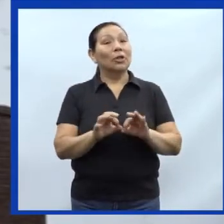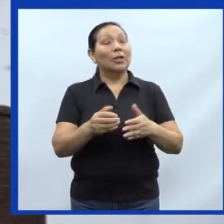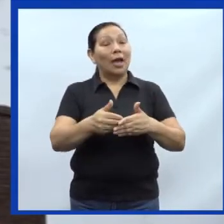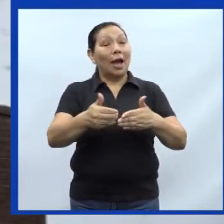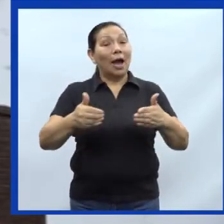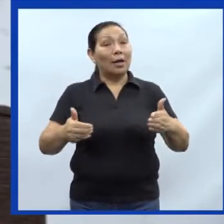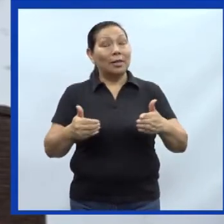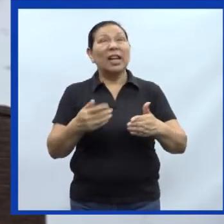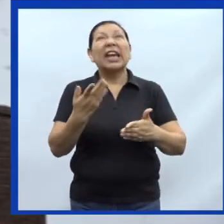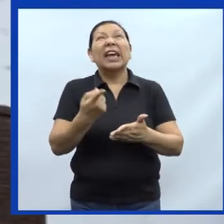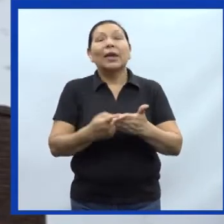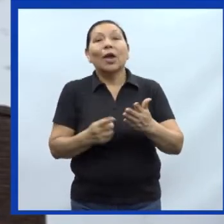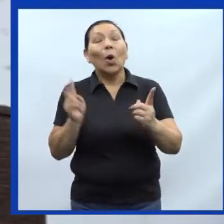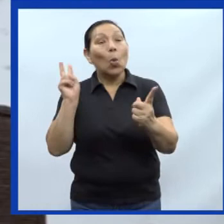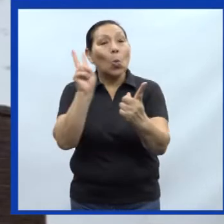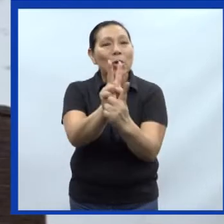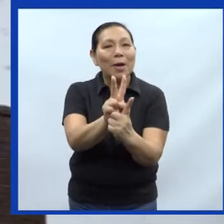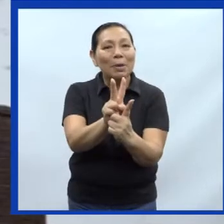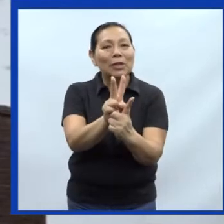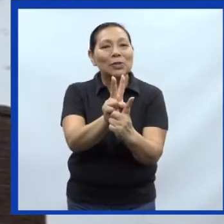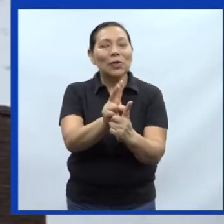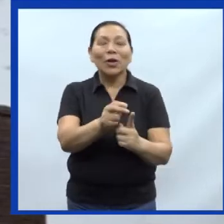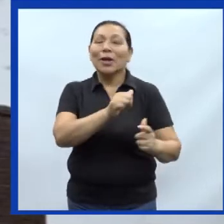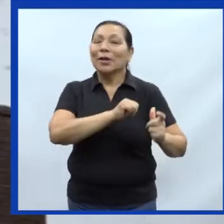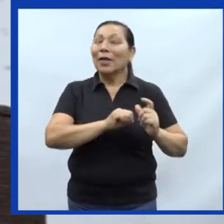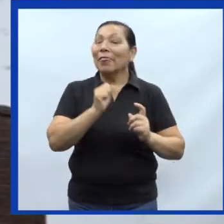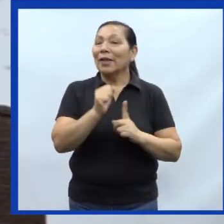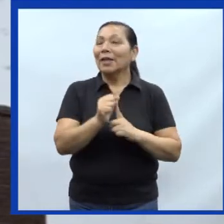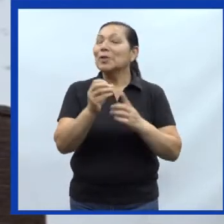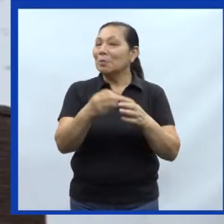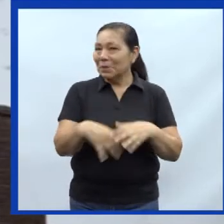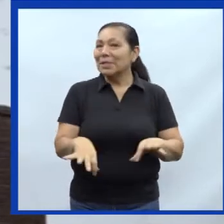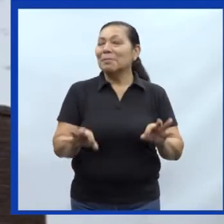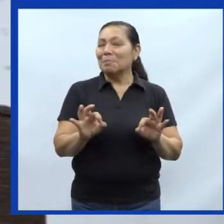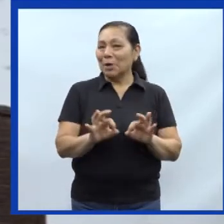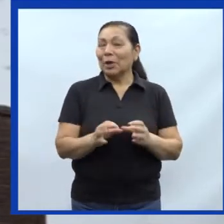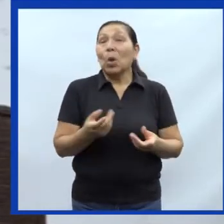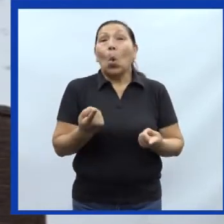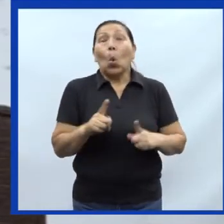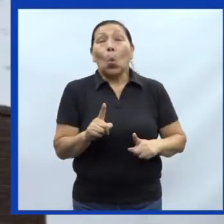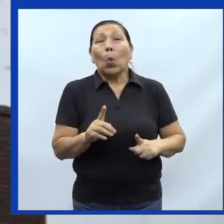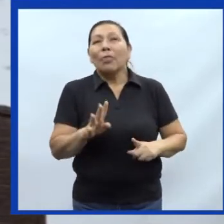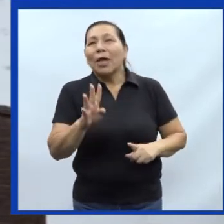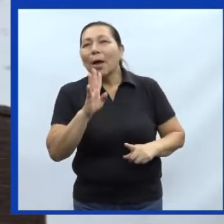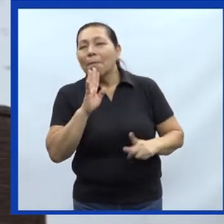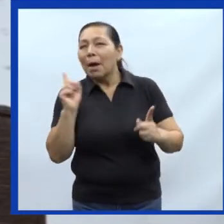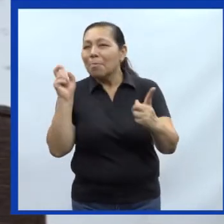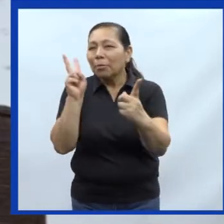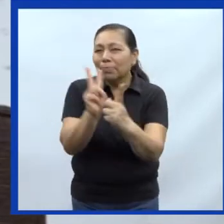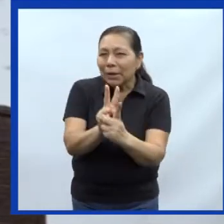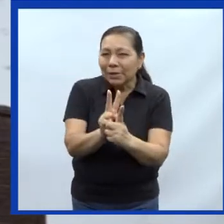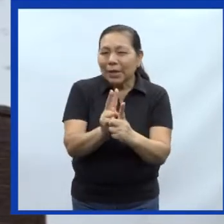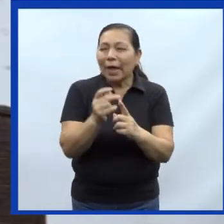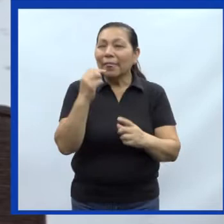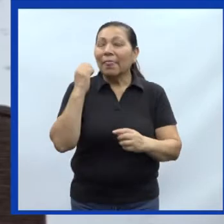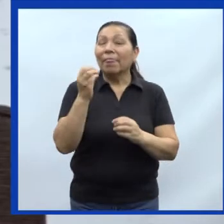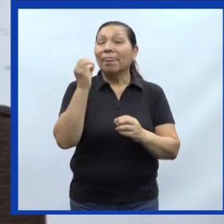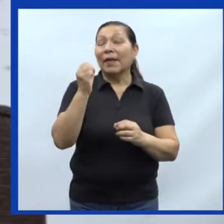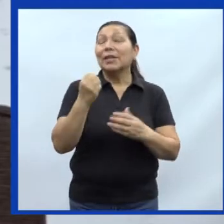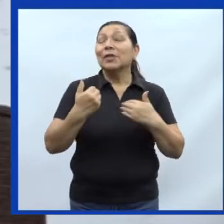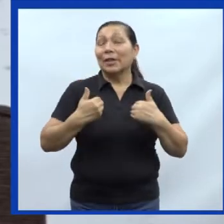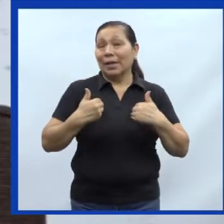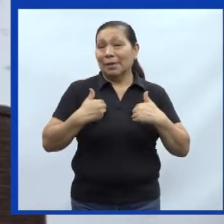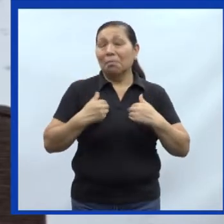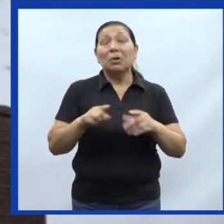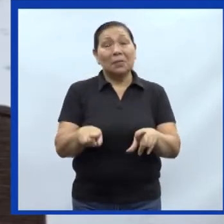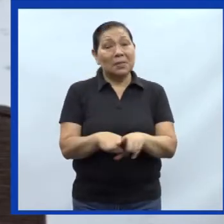una violación o vulneración o afectación de un derecho fundamental. Cuando hablamos de violación o afectación de un derecho fundamental, debemos